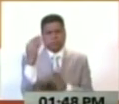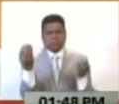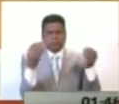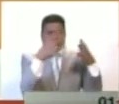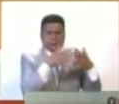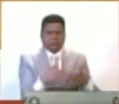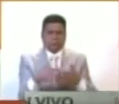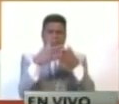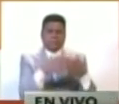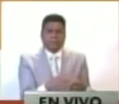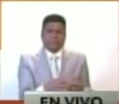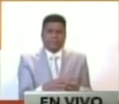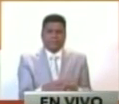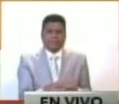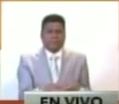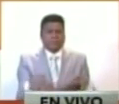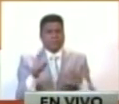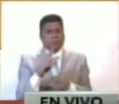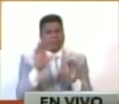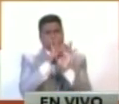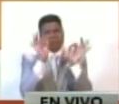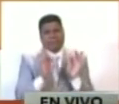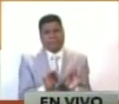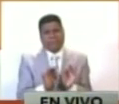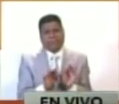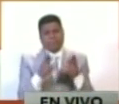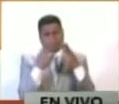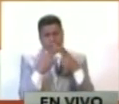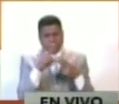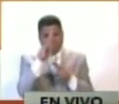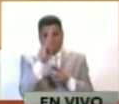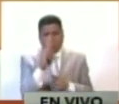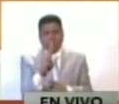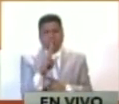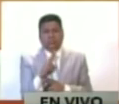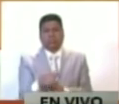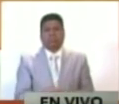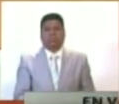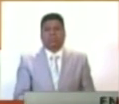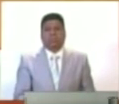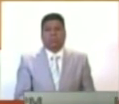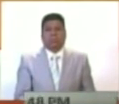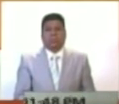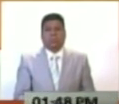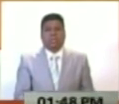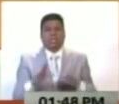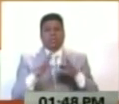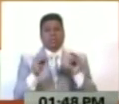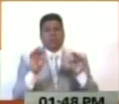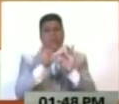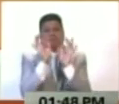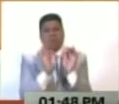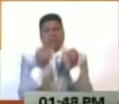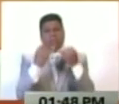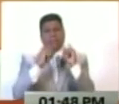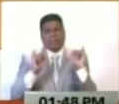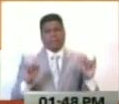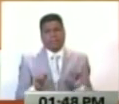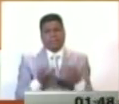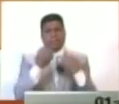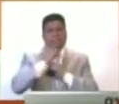una razón de honor, sino también de ser de nuestro modelo, de reivindicar nuestro modelo de independencia, de defensa